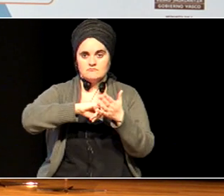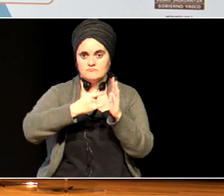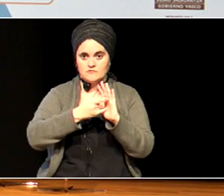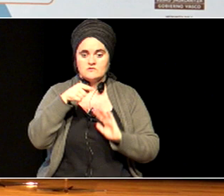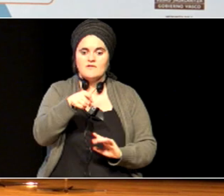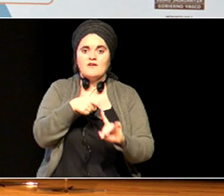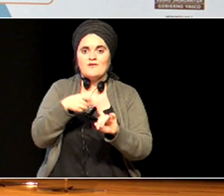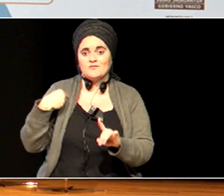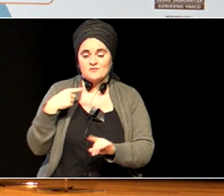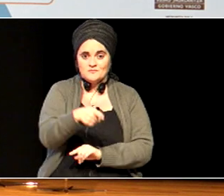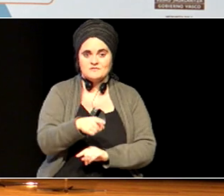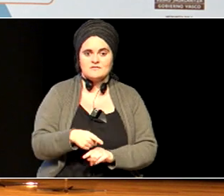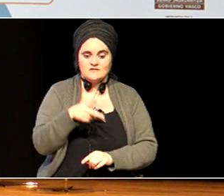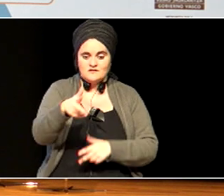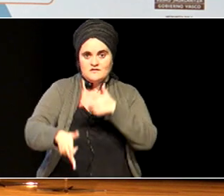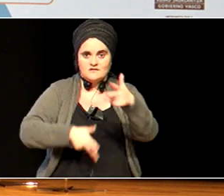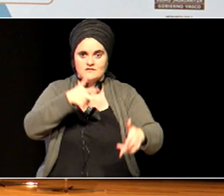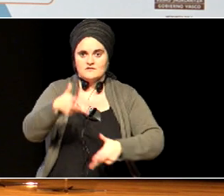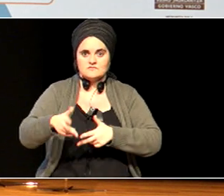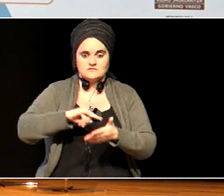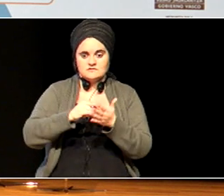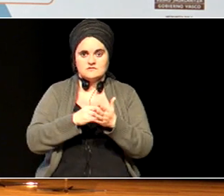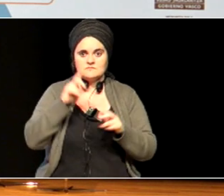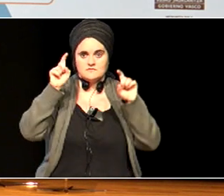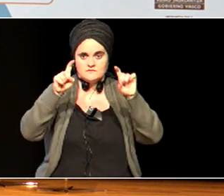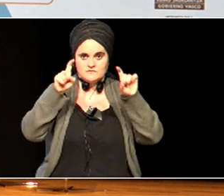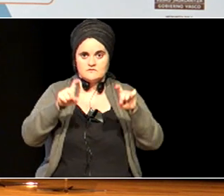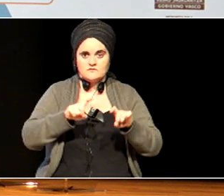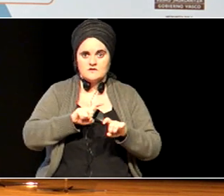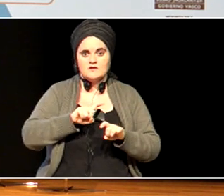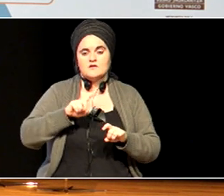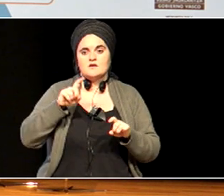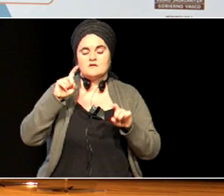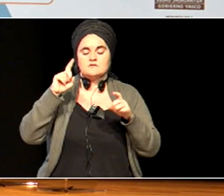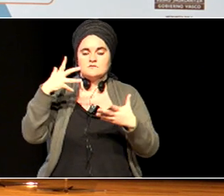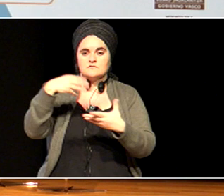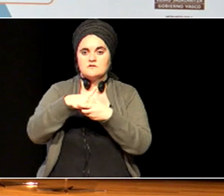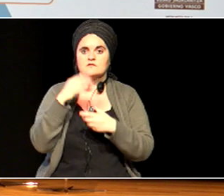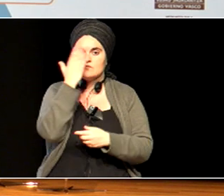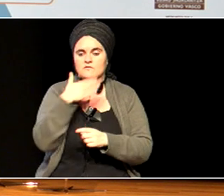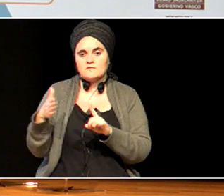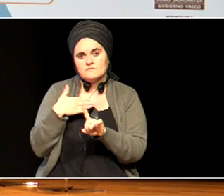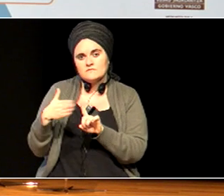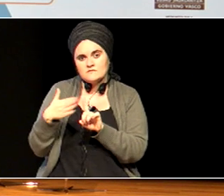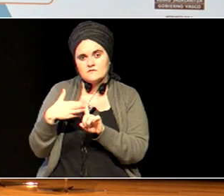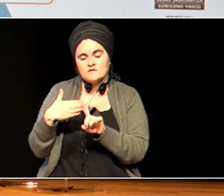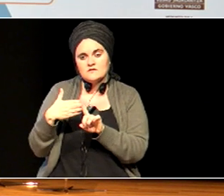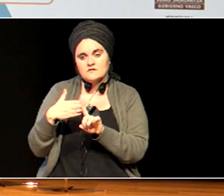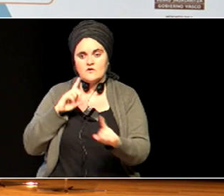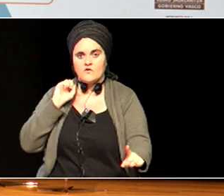Euskal eskuntza sisteman eskola jasarpenaren aurkako eta bizikiretza positiboaren aldeko ekimena dugu.